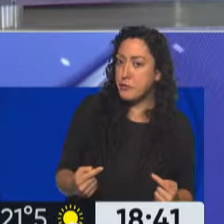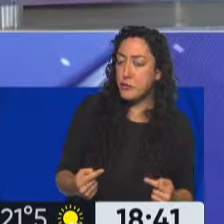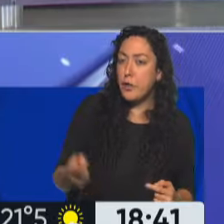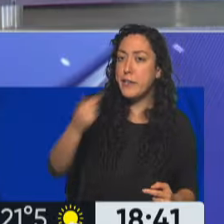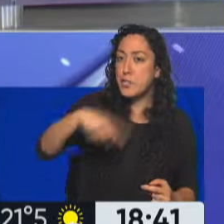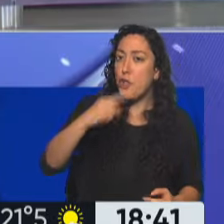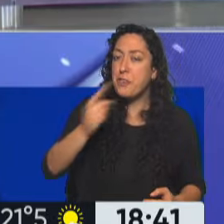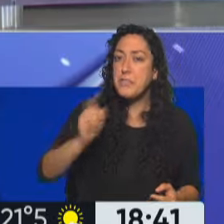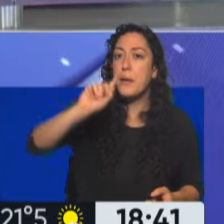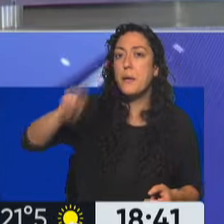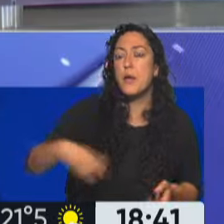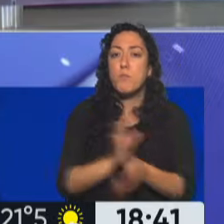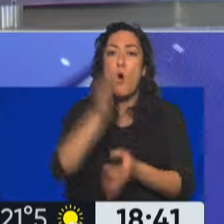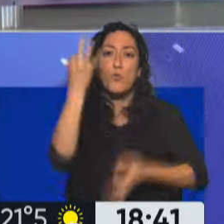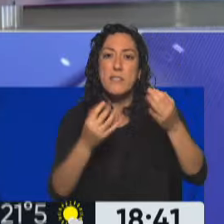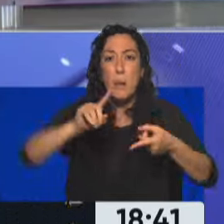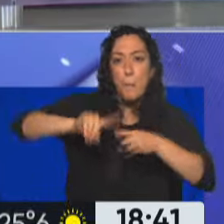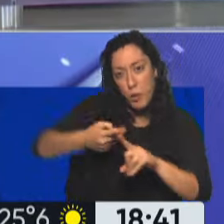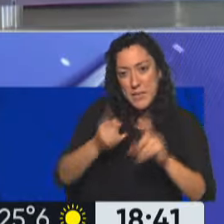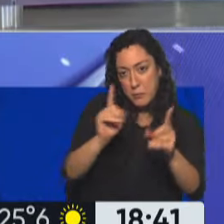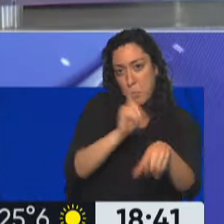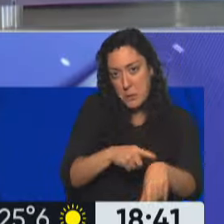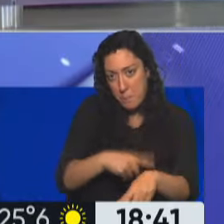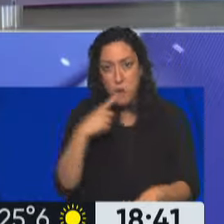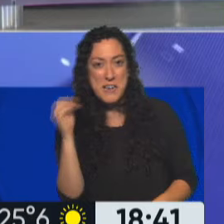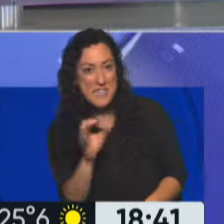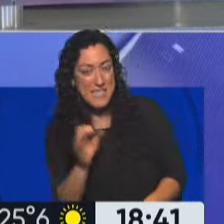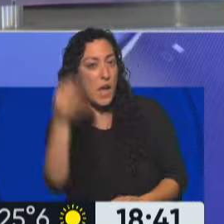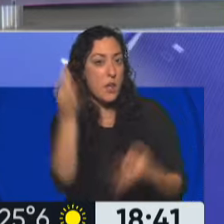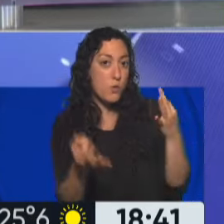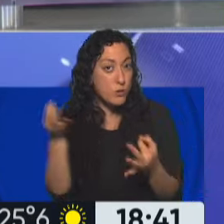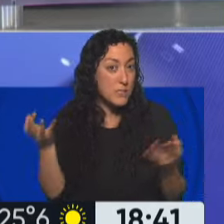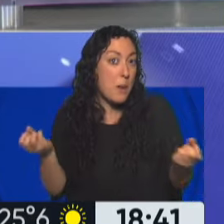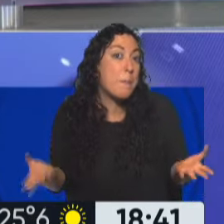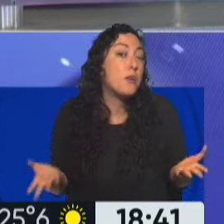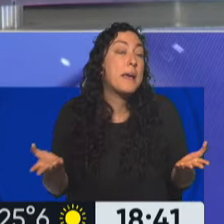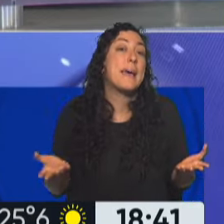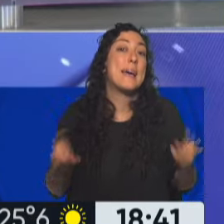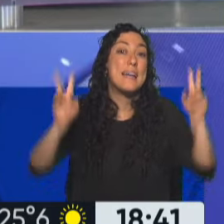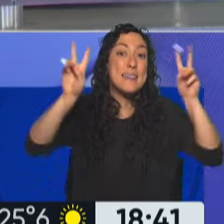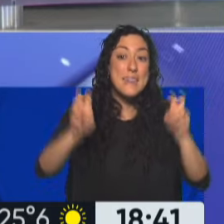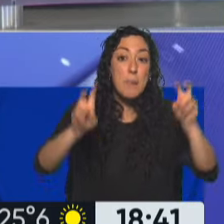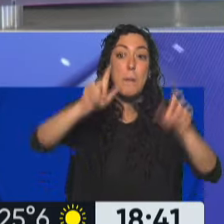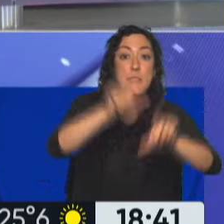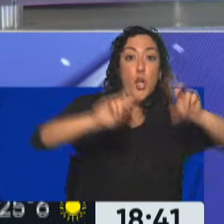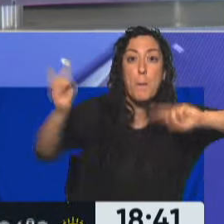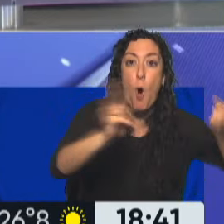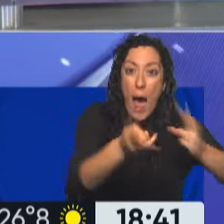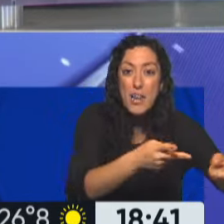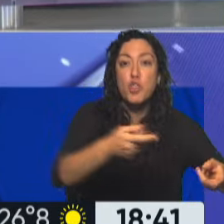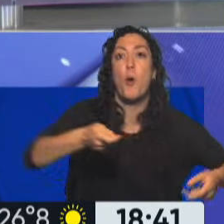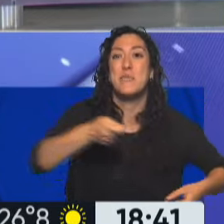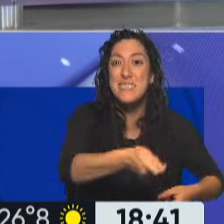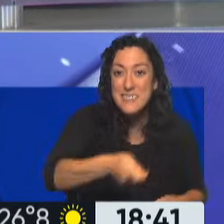que es politizar a la justicia, pero a su vez también hay muchas críticas a la justicia, porque cuando hablamos también de los muertos, de los homicidios y